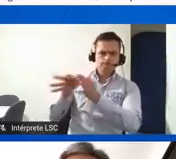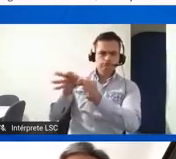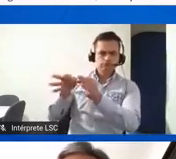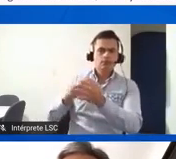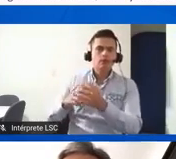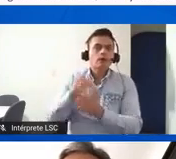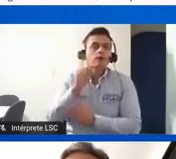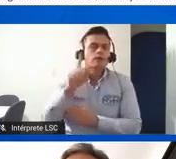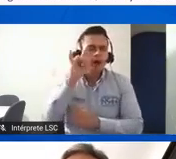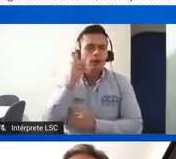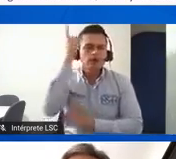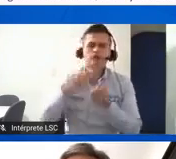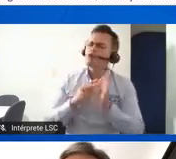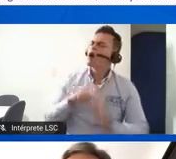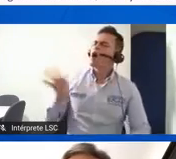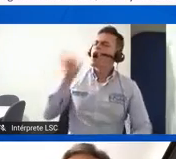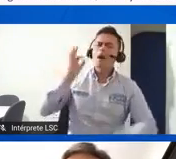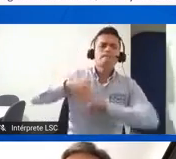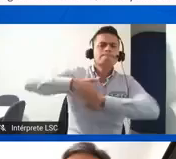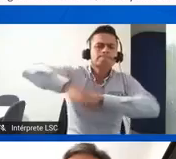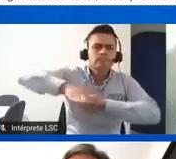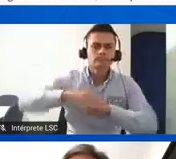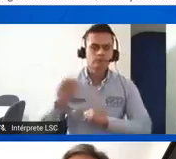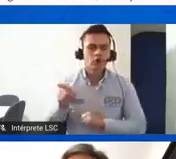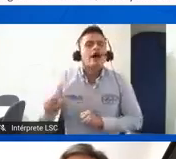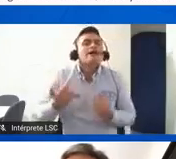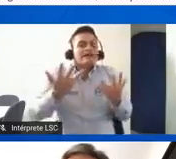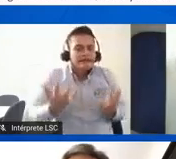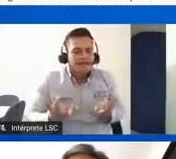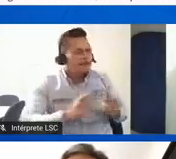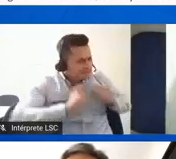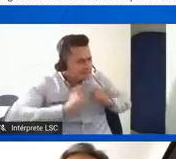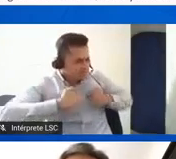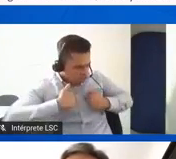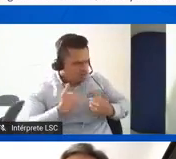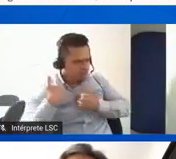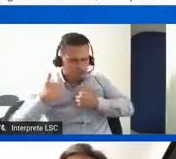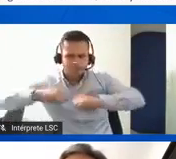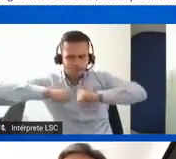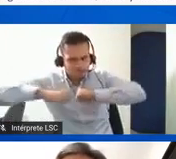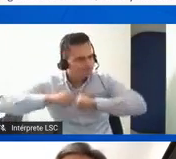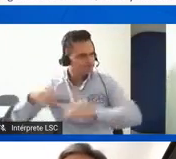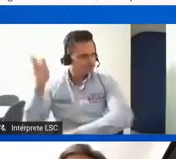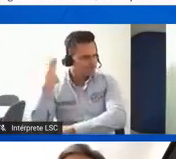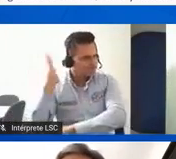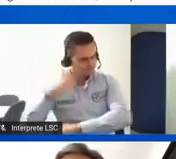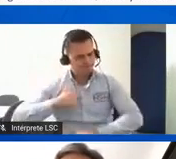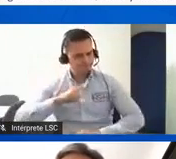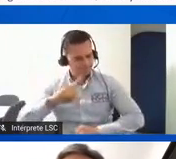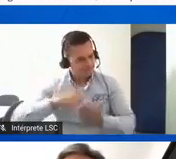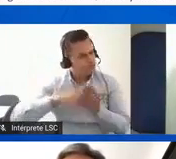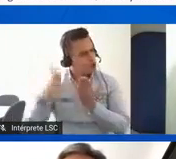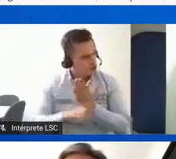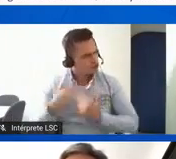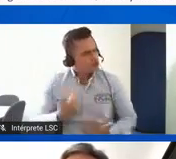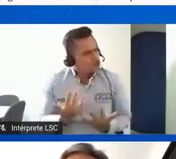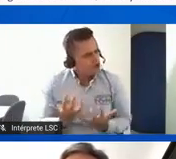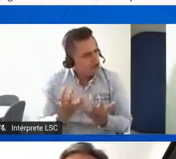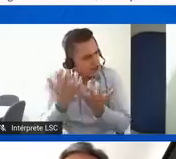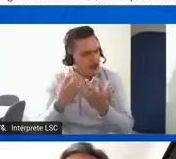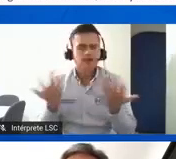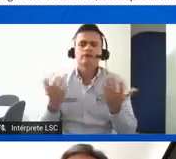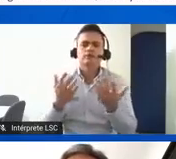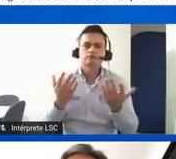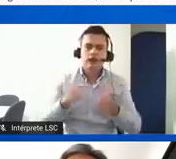nombrados porque sí, ellos buscaron ser nombrados ponentes, hicieron la gestión para ellos liderar este proyecto en la Cámara